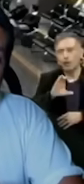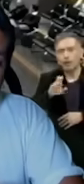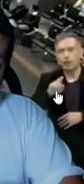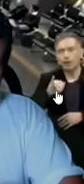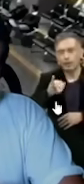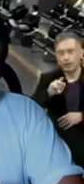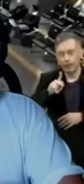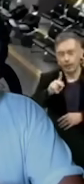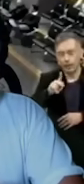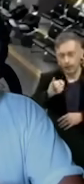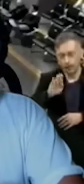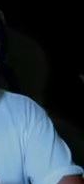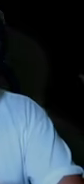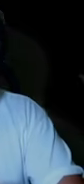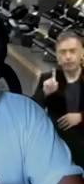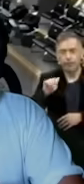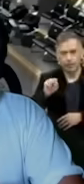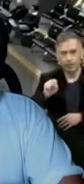este consejero.